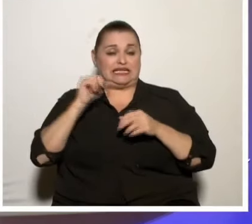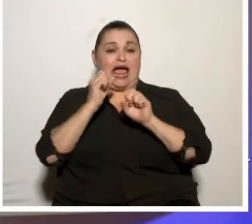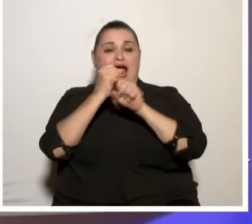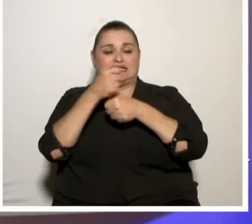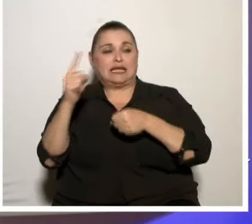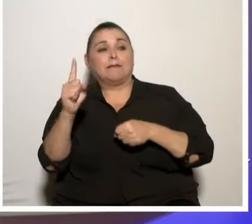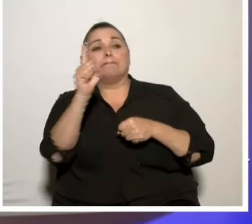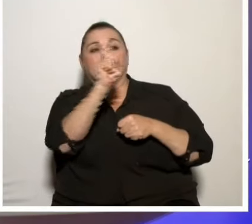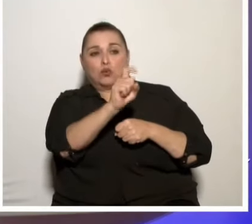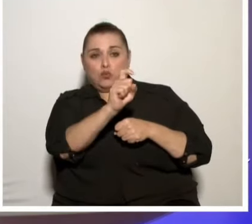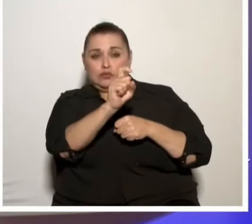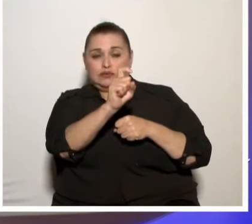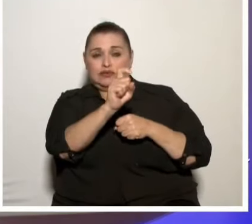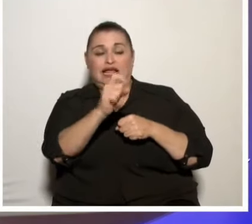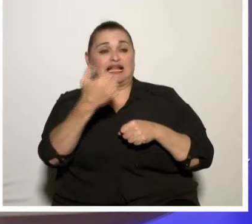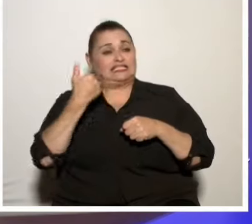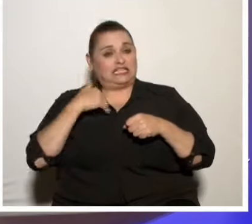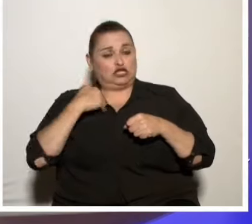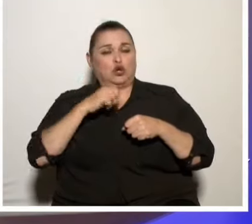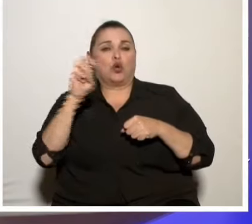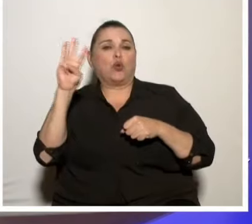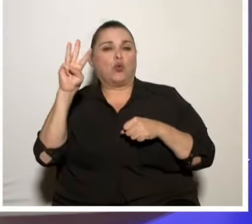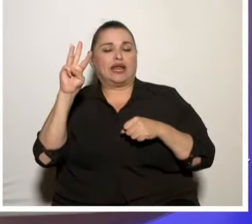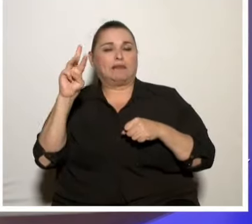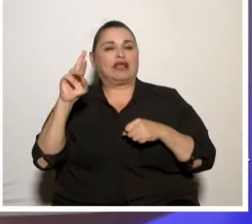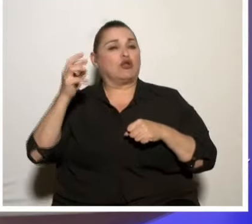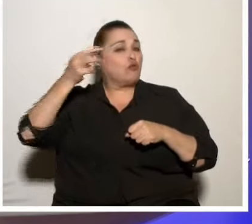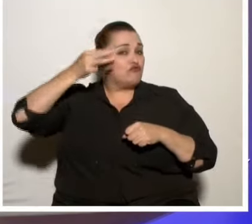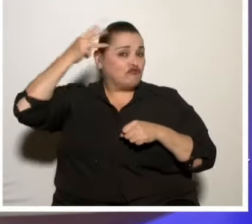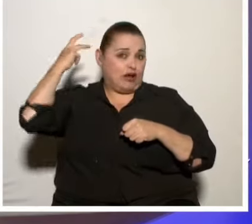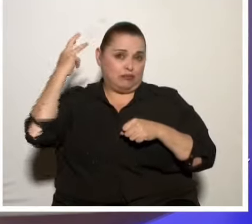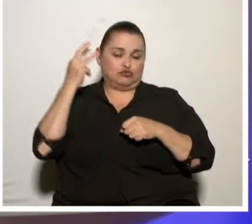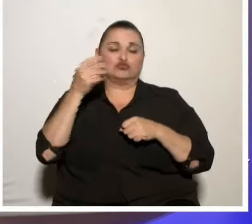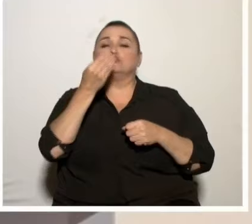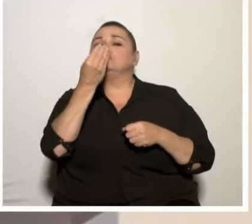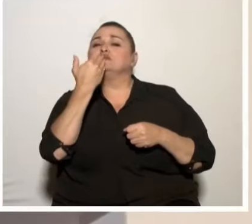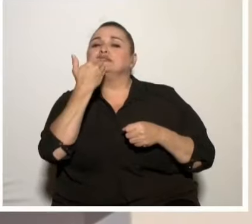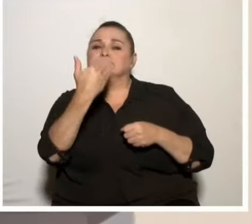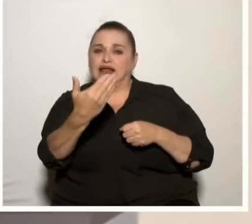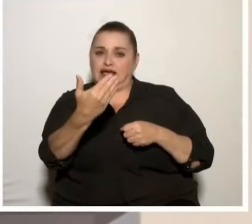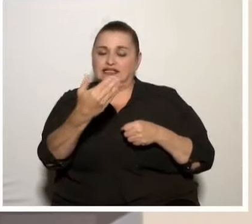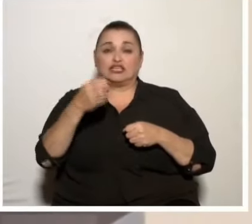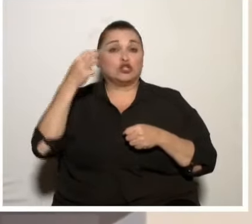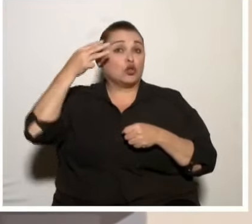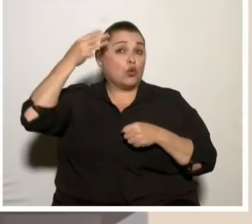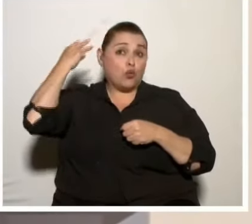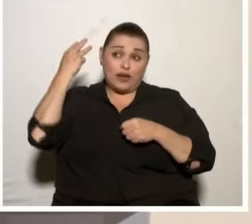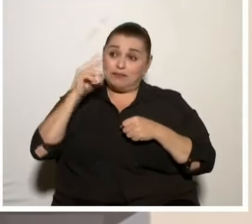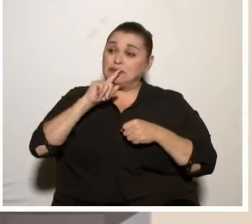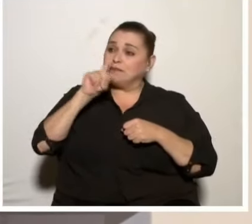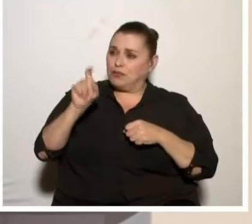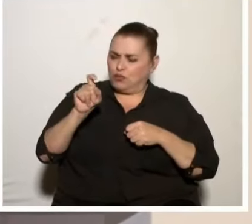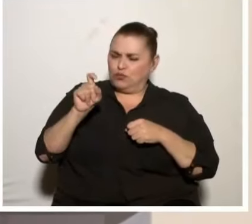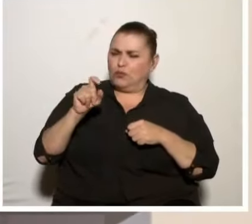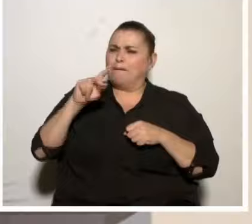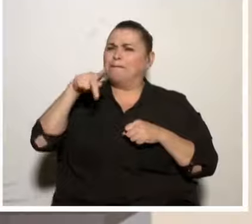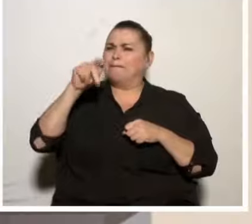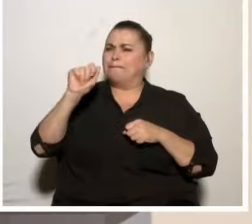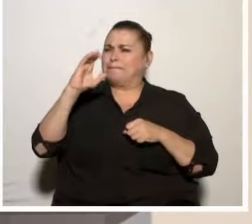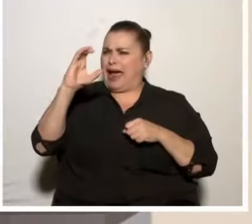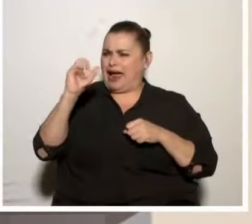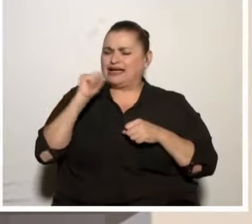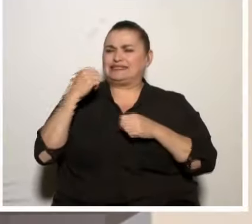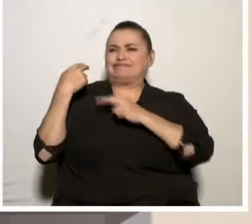hacerle su pregunta al señor Welmer Ramos. Muchísimas gracias. Don Welmer, ALPAC lleva en